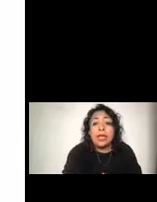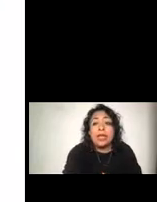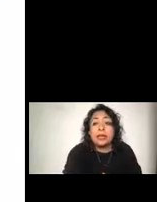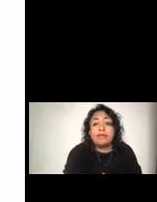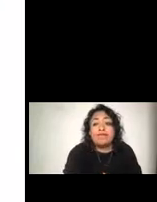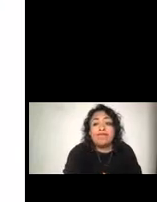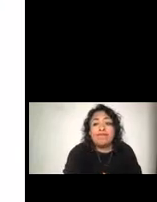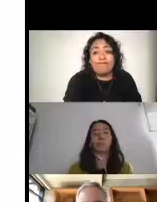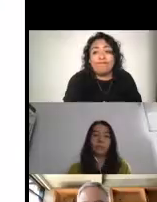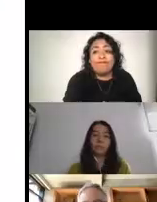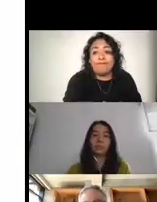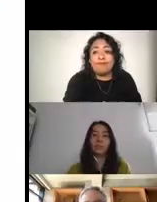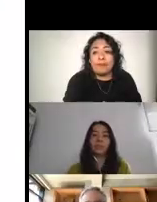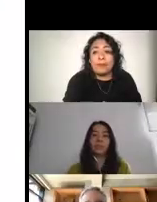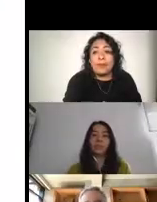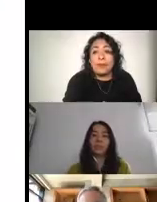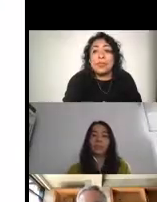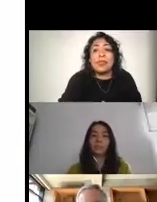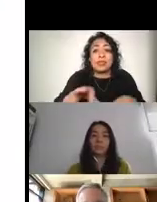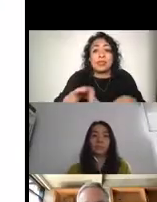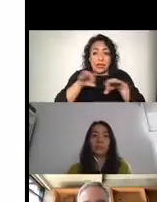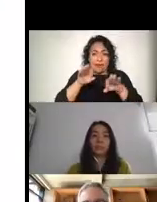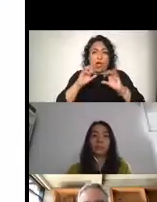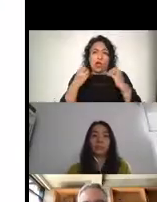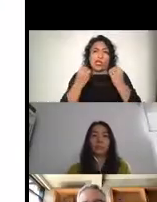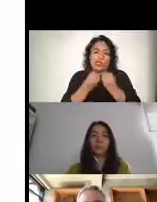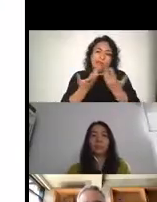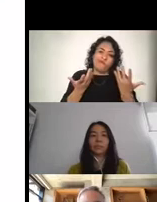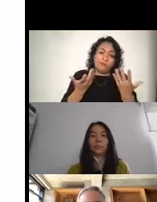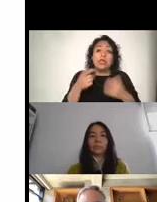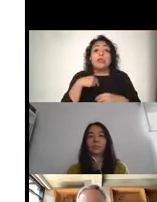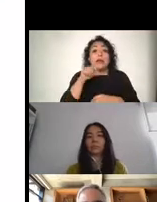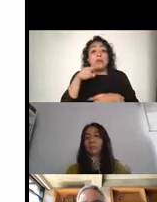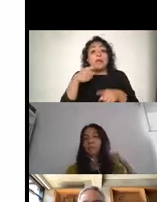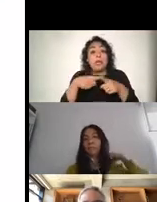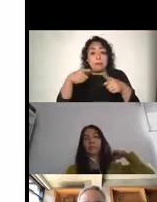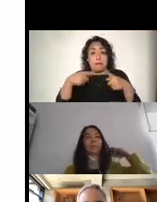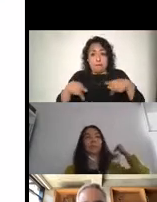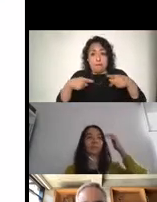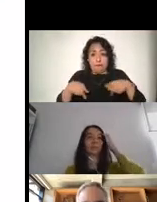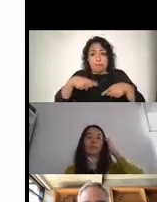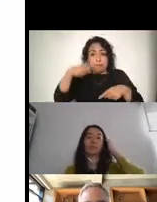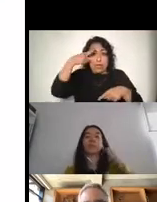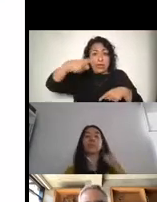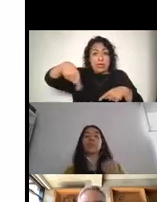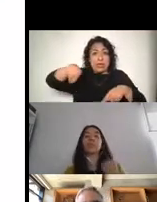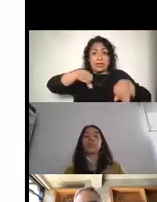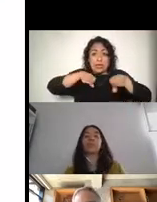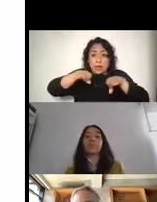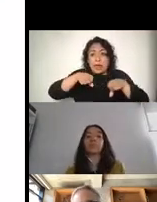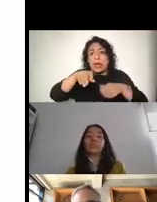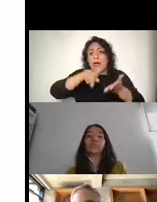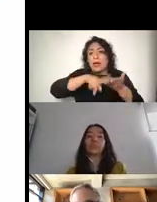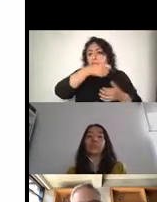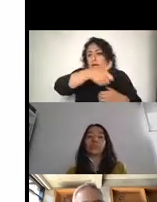claro, la labor de las organizaciones y sobre todo aquellas personas para las cuales se trabaja desde cada una de